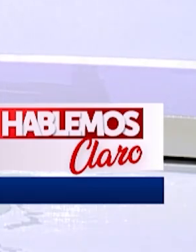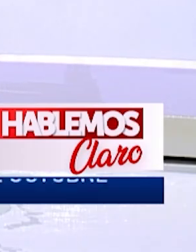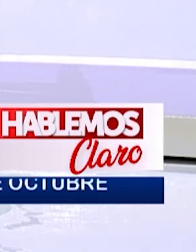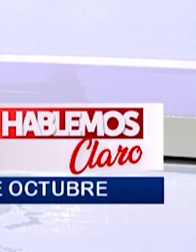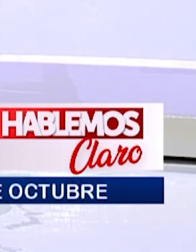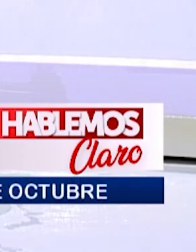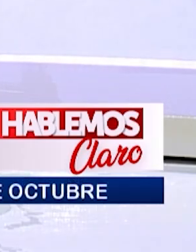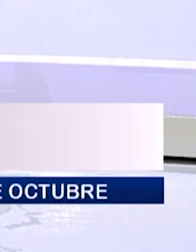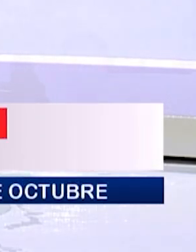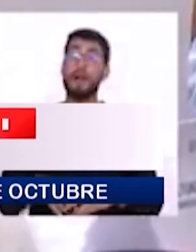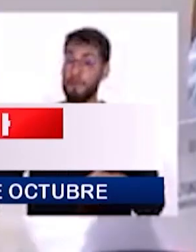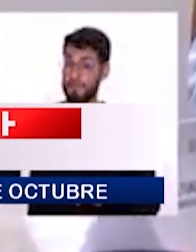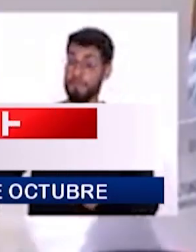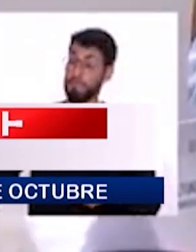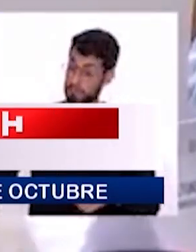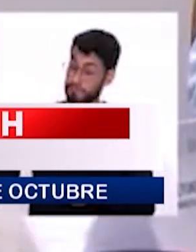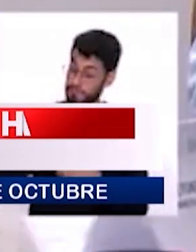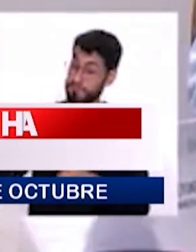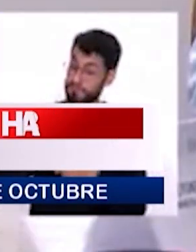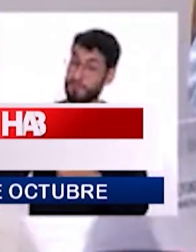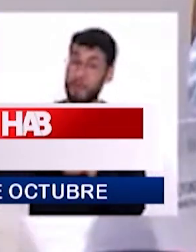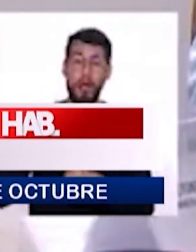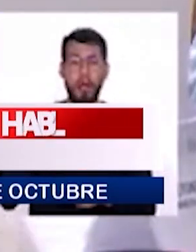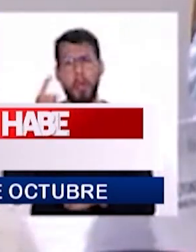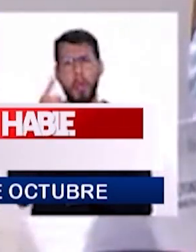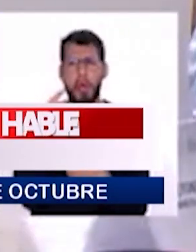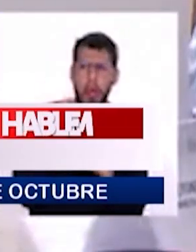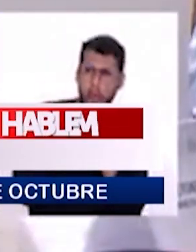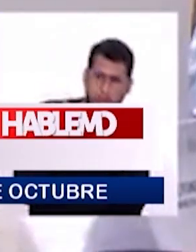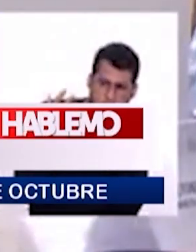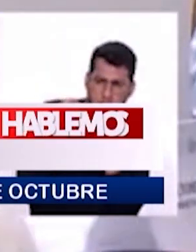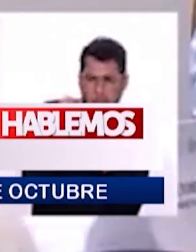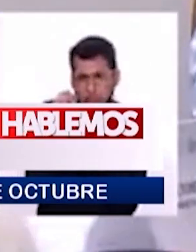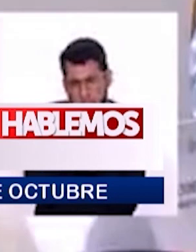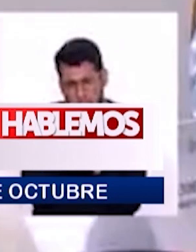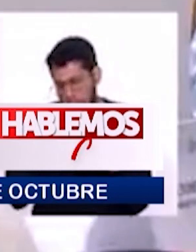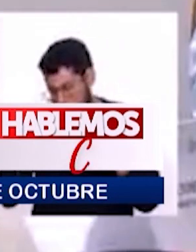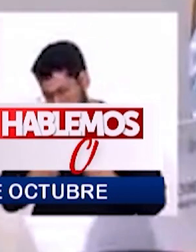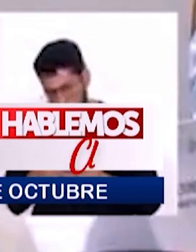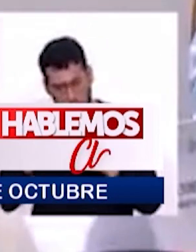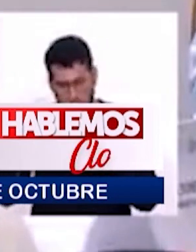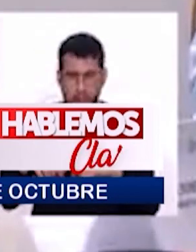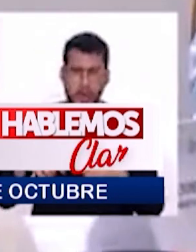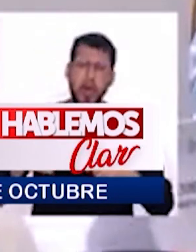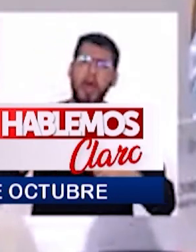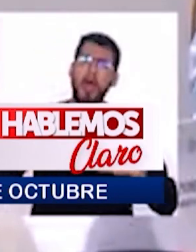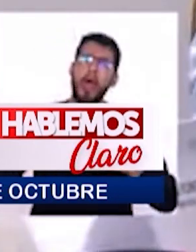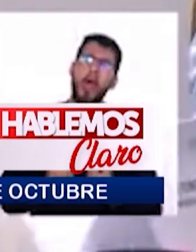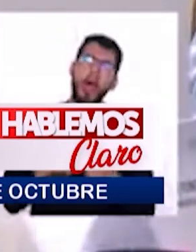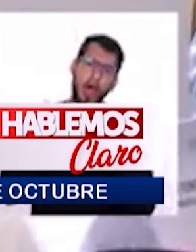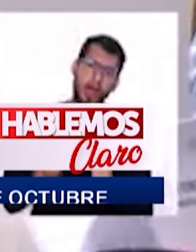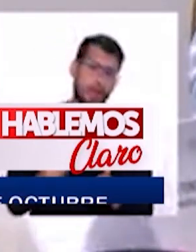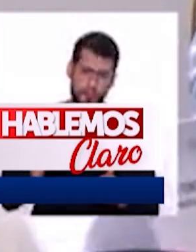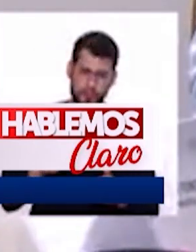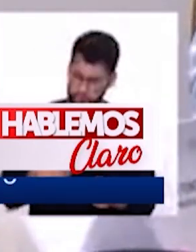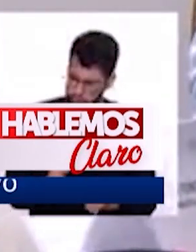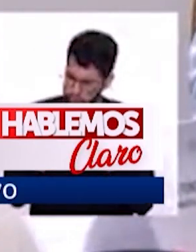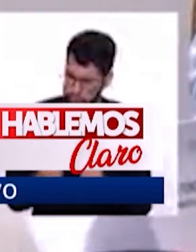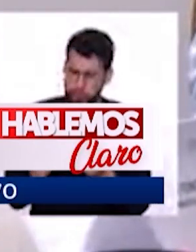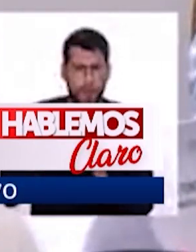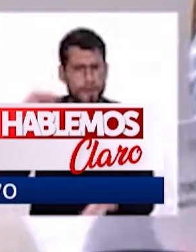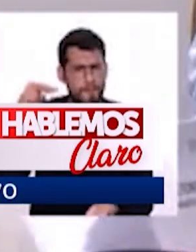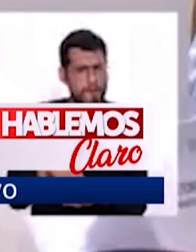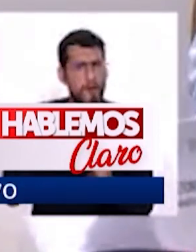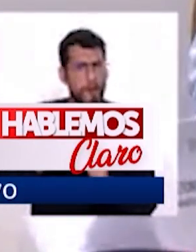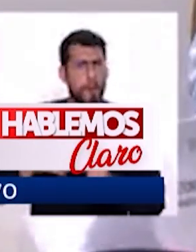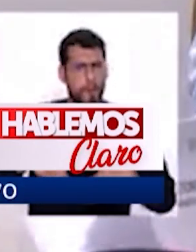Violeta Segarra en este momento aún continúa dentro de las instalaciones de la Casa de la Identidad en Trujillo, después de inaugurar la